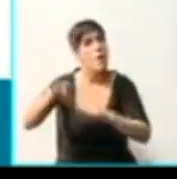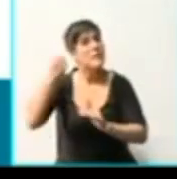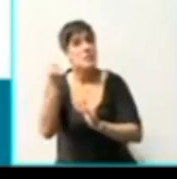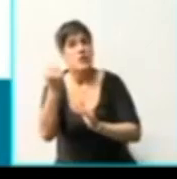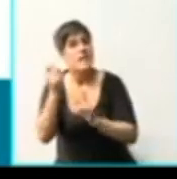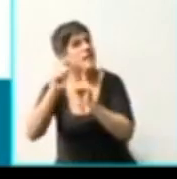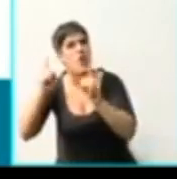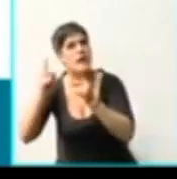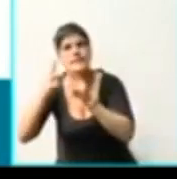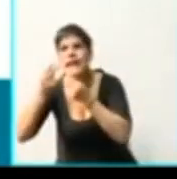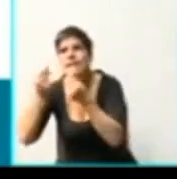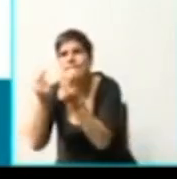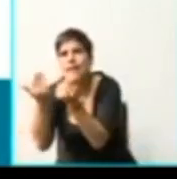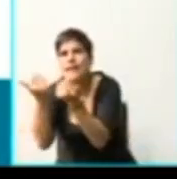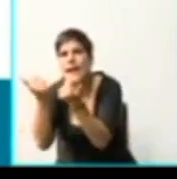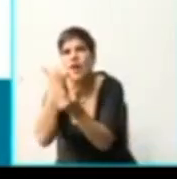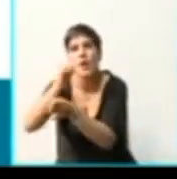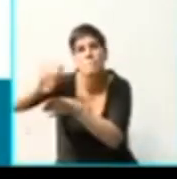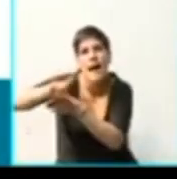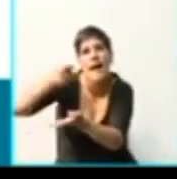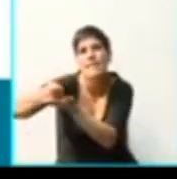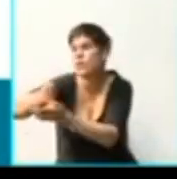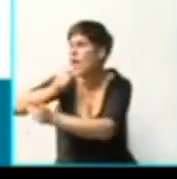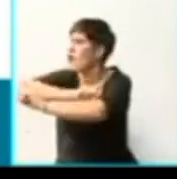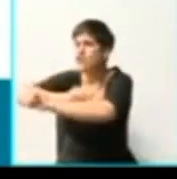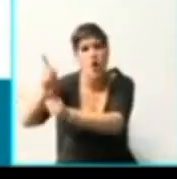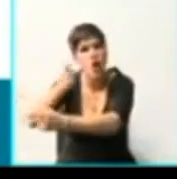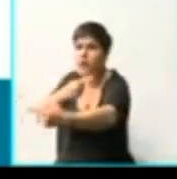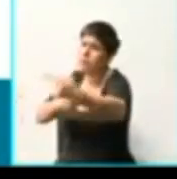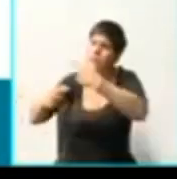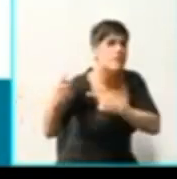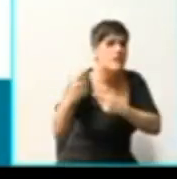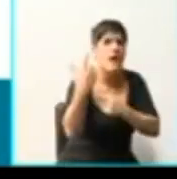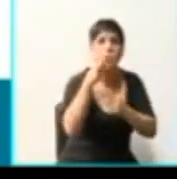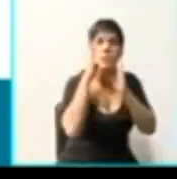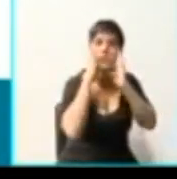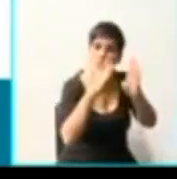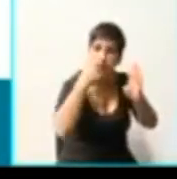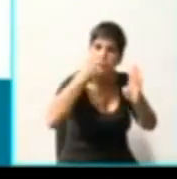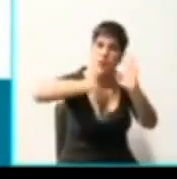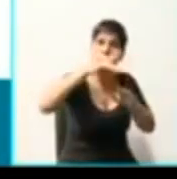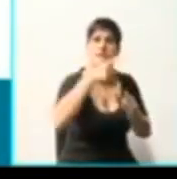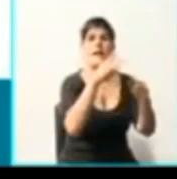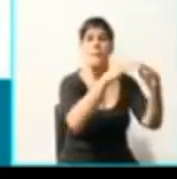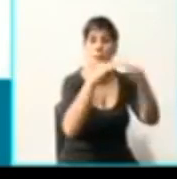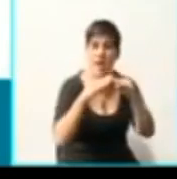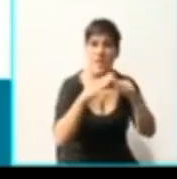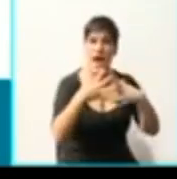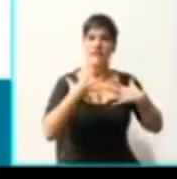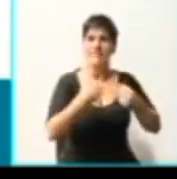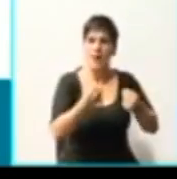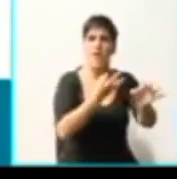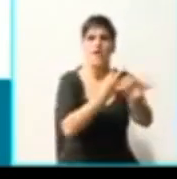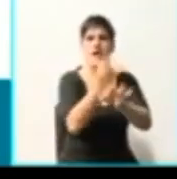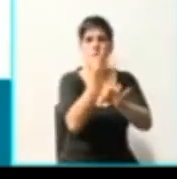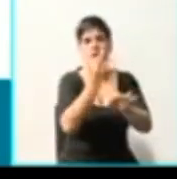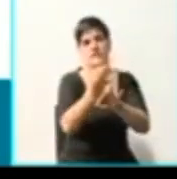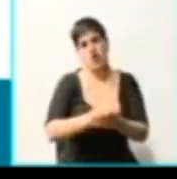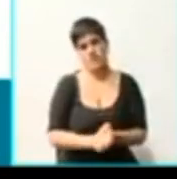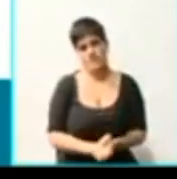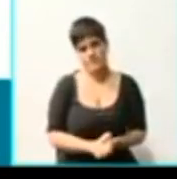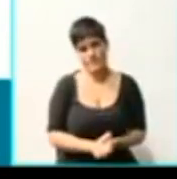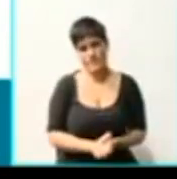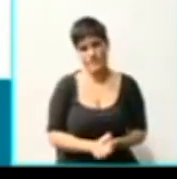las prioridades no puede ser pagar la deuda, que la prioridad en este país tiene que ser la vivienda, la salud y la educación.